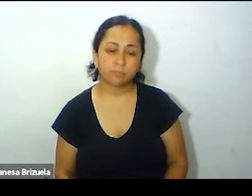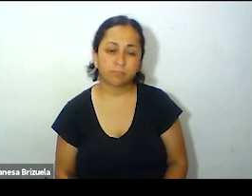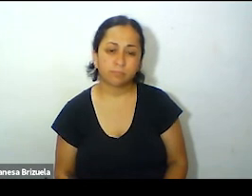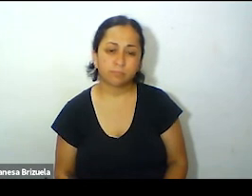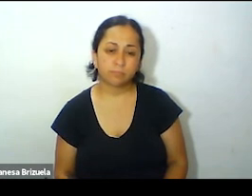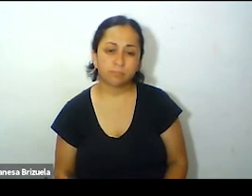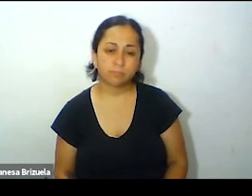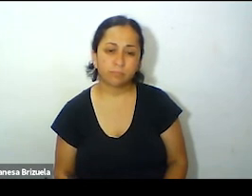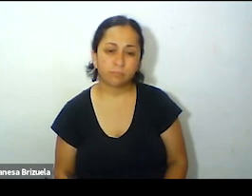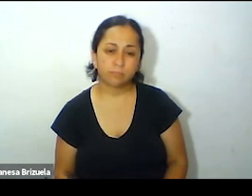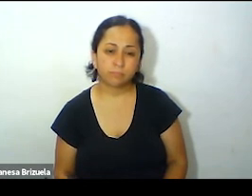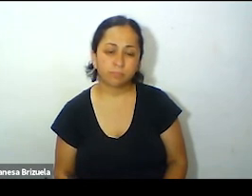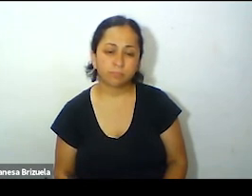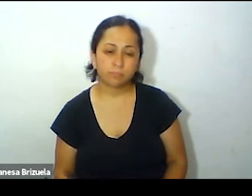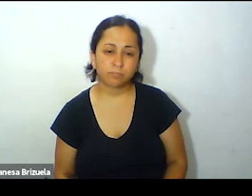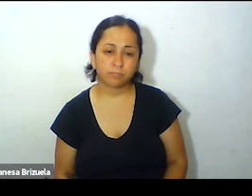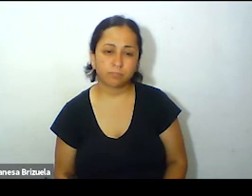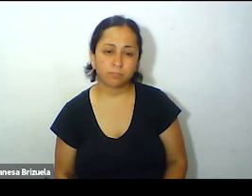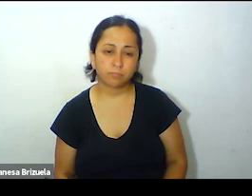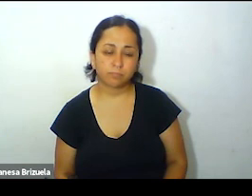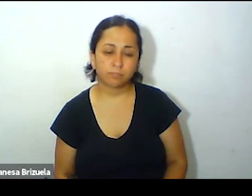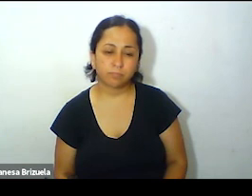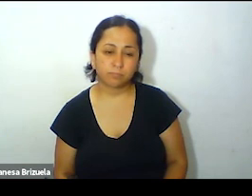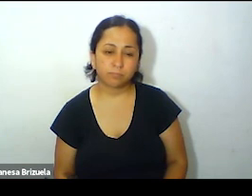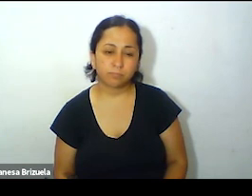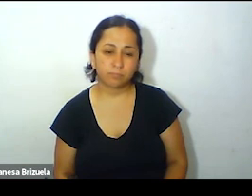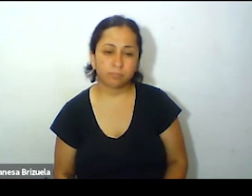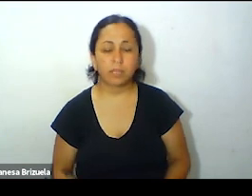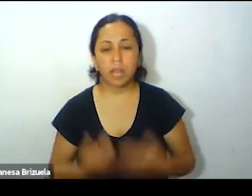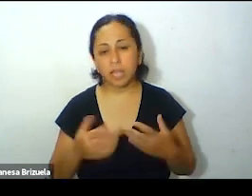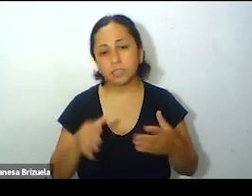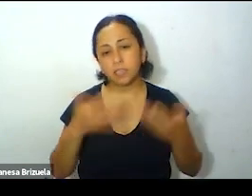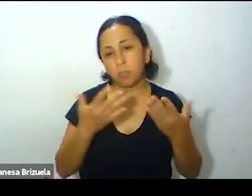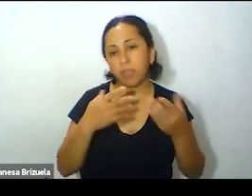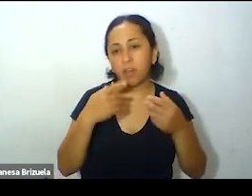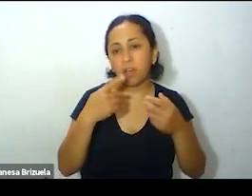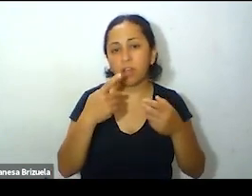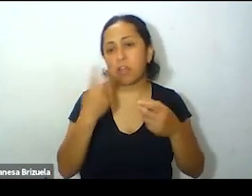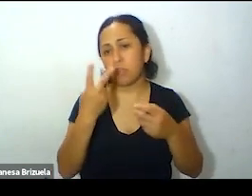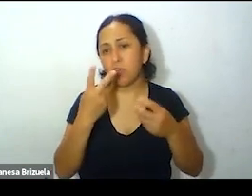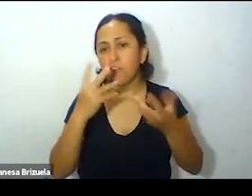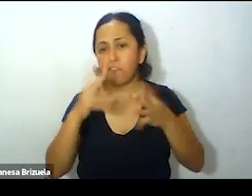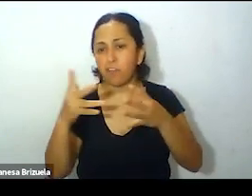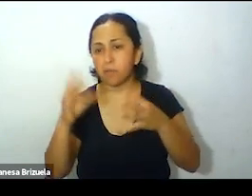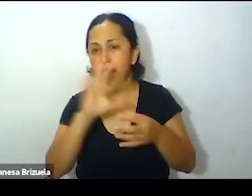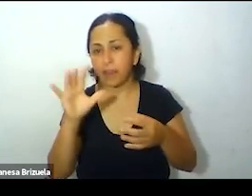Así puedo ponerle la última parte del texto, se la quiero poner con esta letra y esta con otra